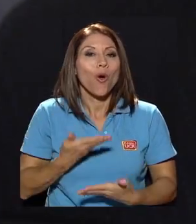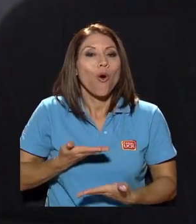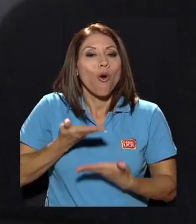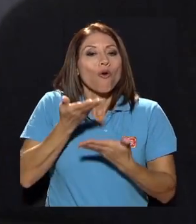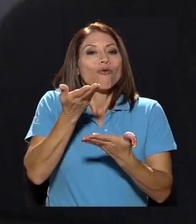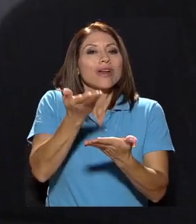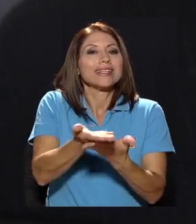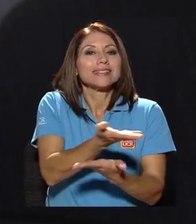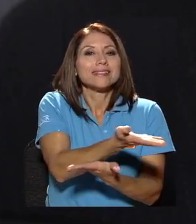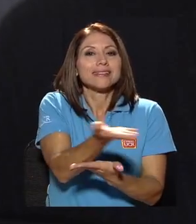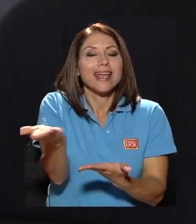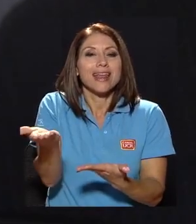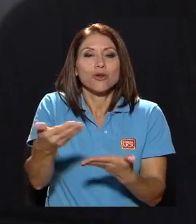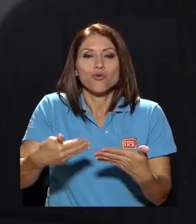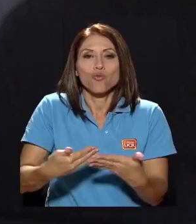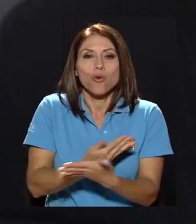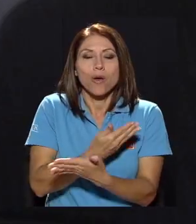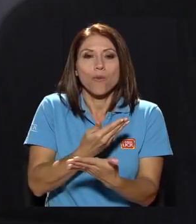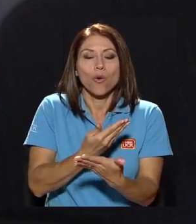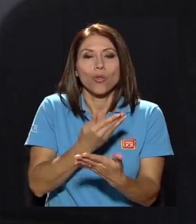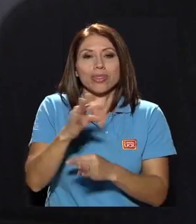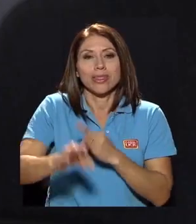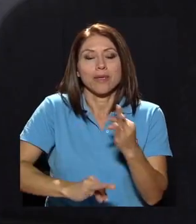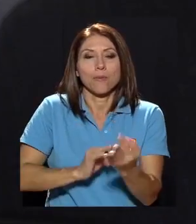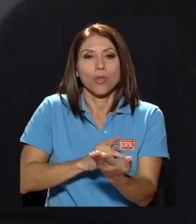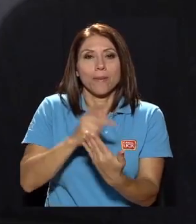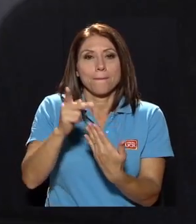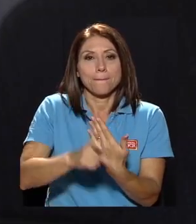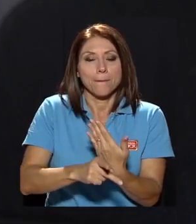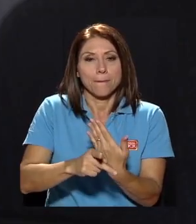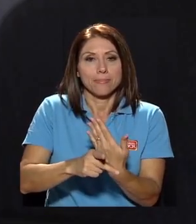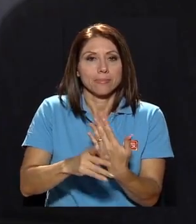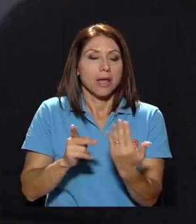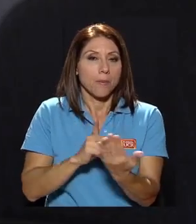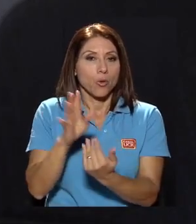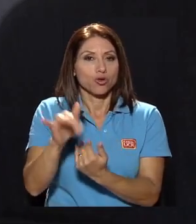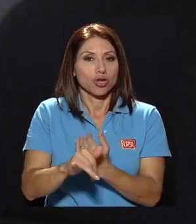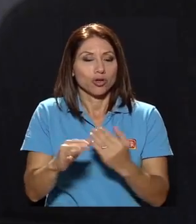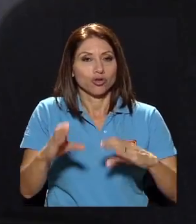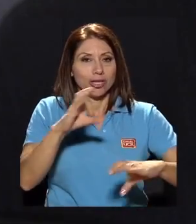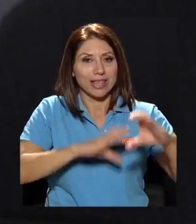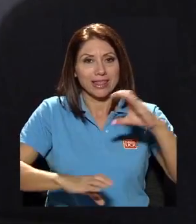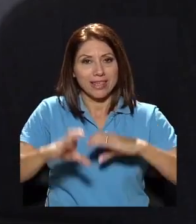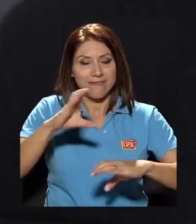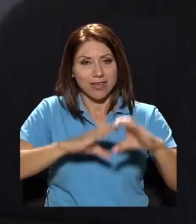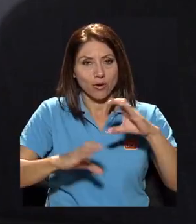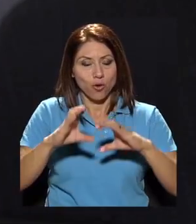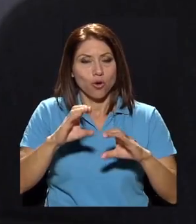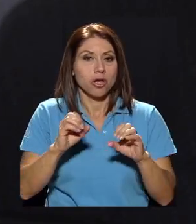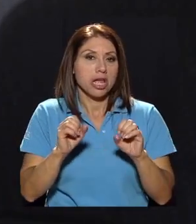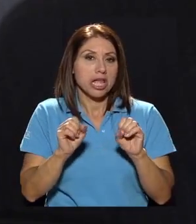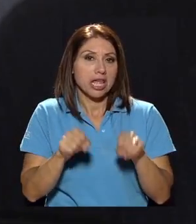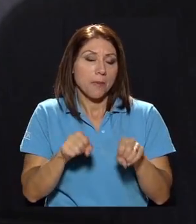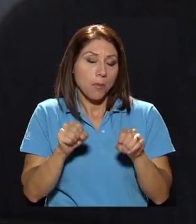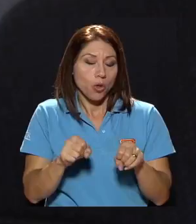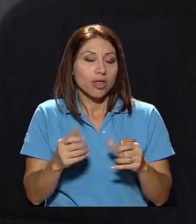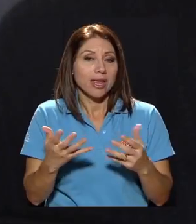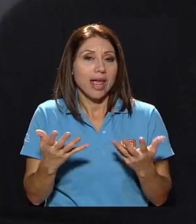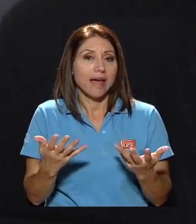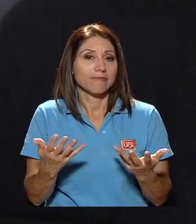de proyecto o programa científica que podía resultarse muy,